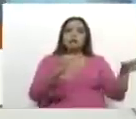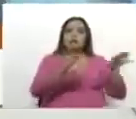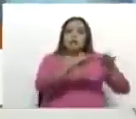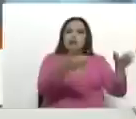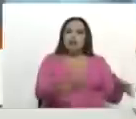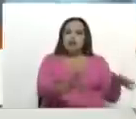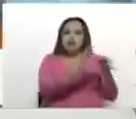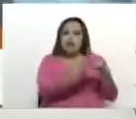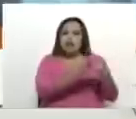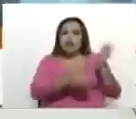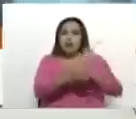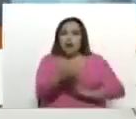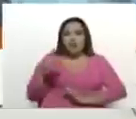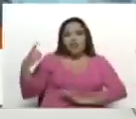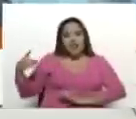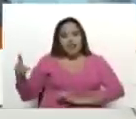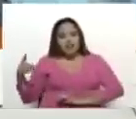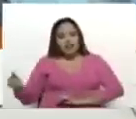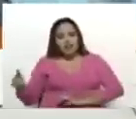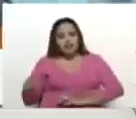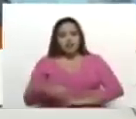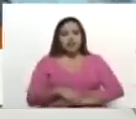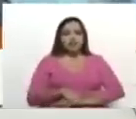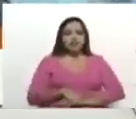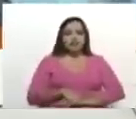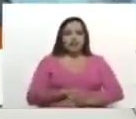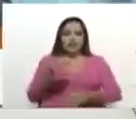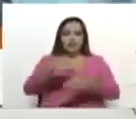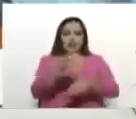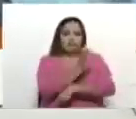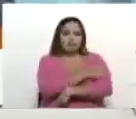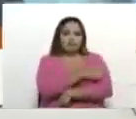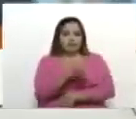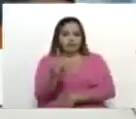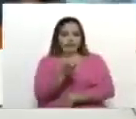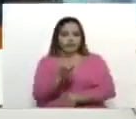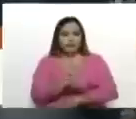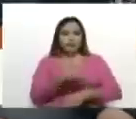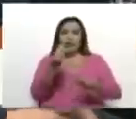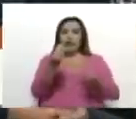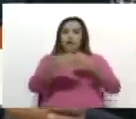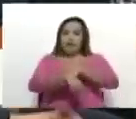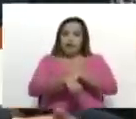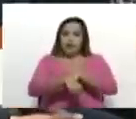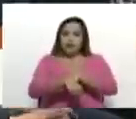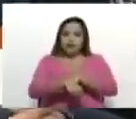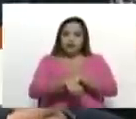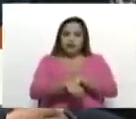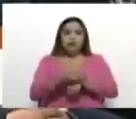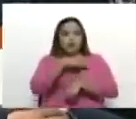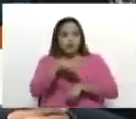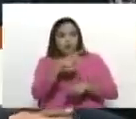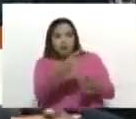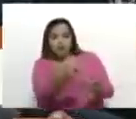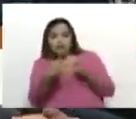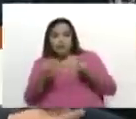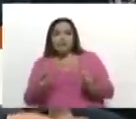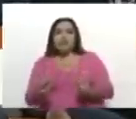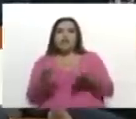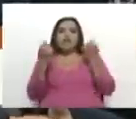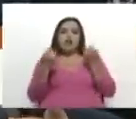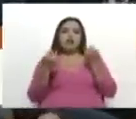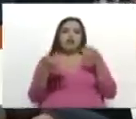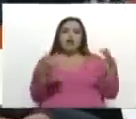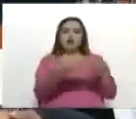sector que está más a la derecha en la oposición venezolana un acuerdo donde rescatábamos de manos